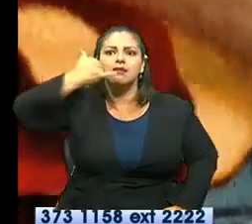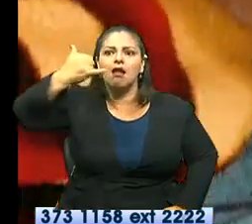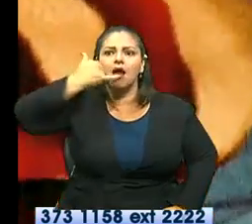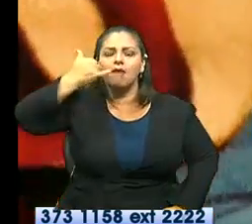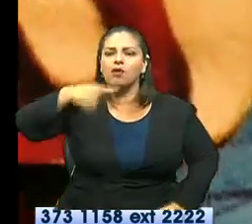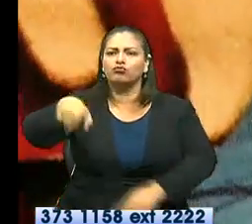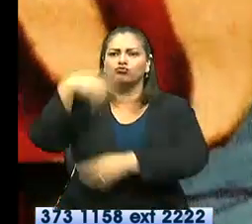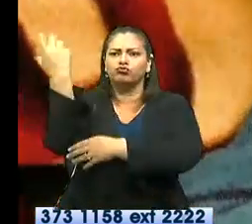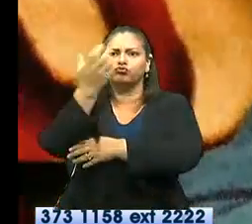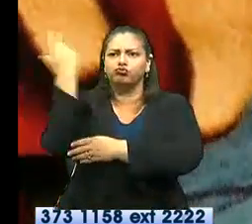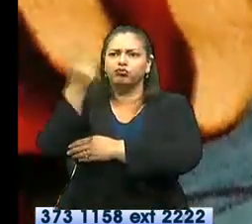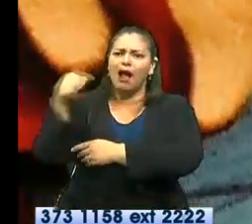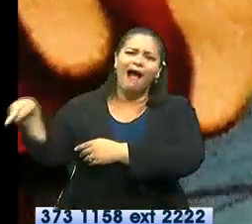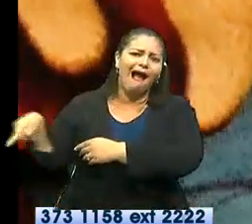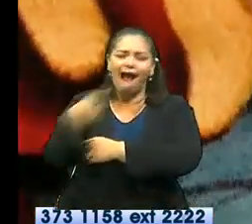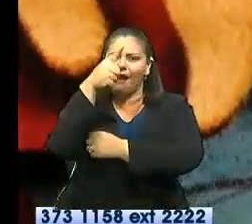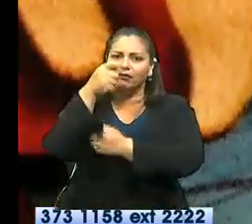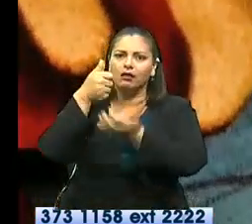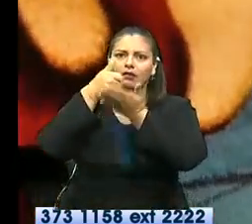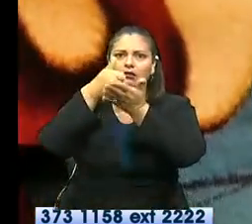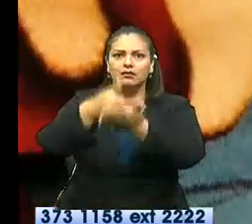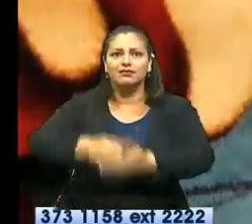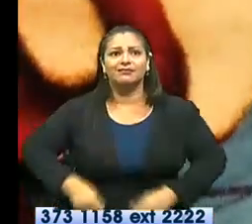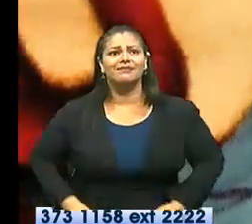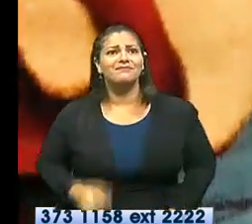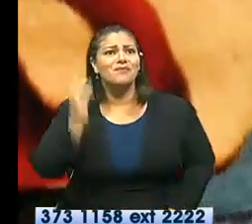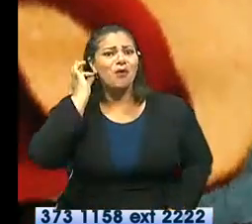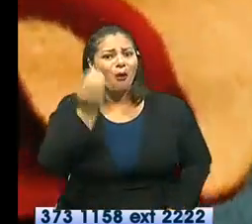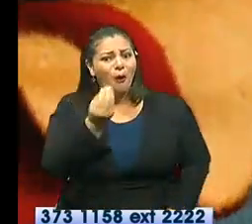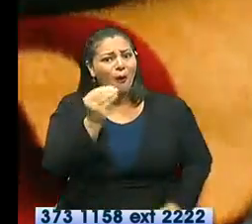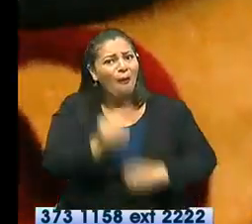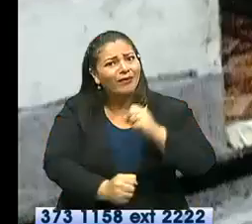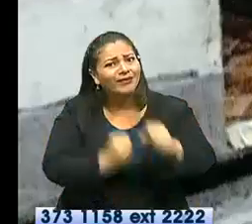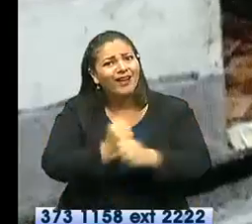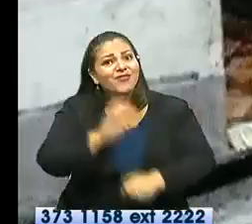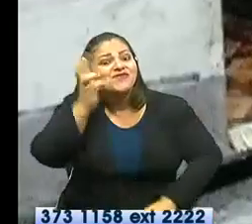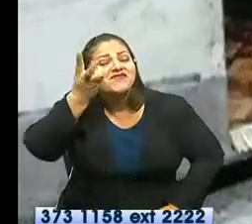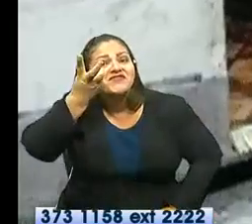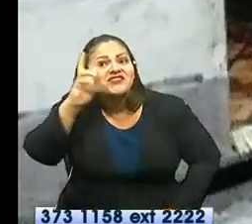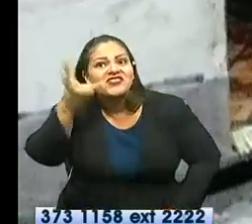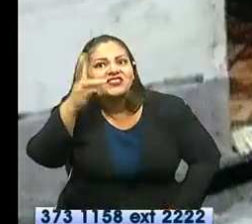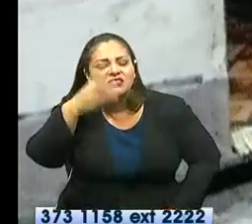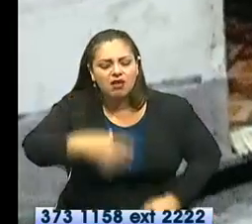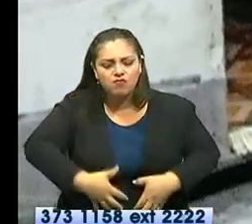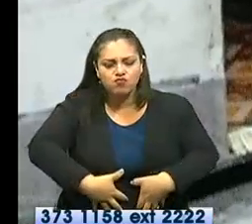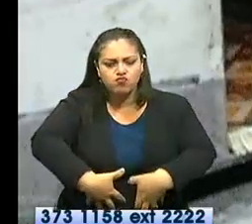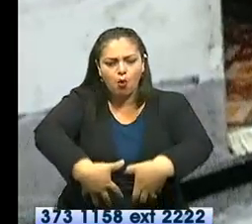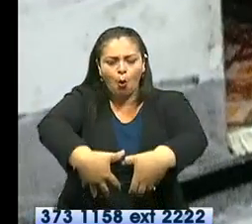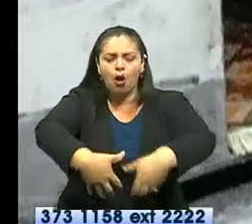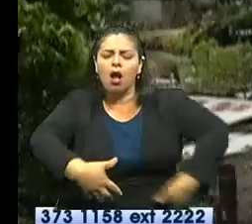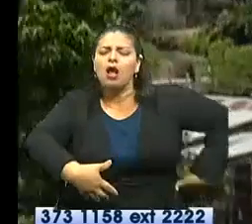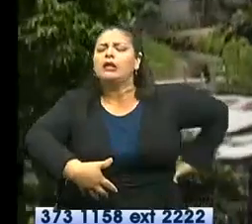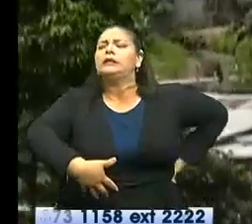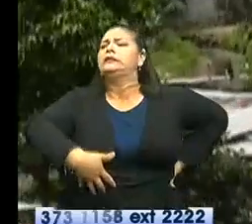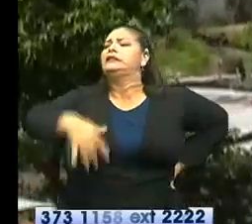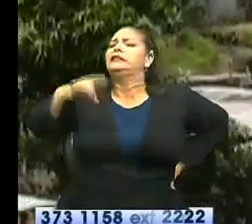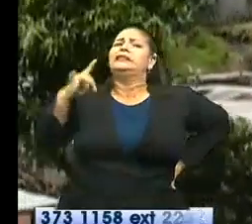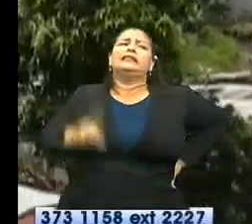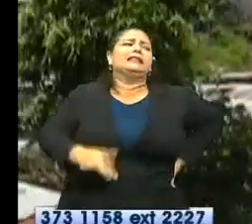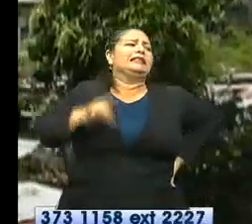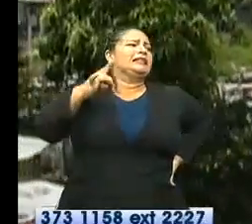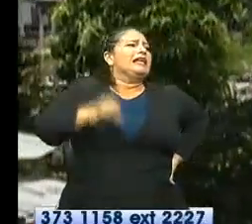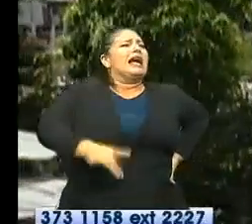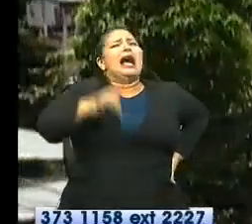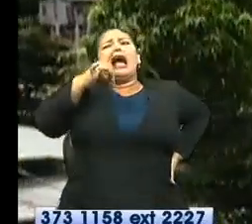Las contracciones obligaron a la joven de apenas 16 años de edad a dar a luz en plena calle. Ocurrió en el